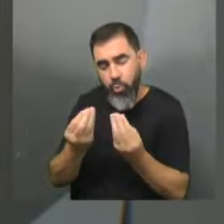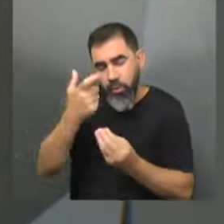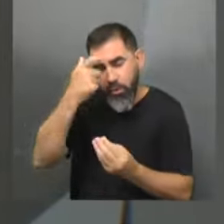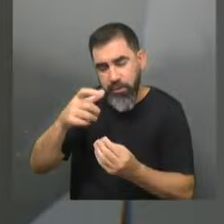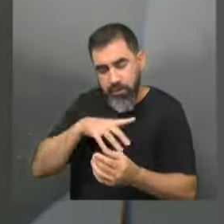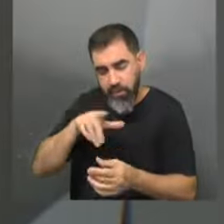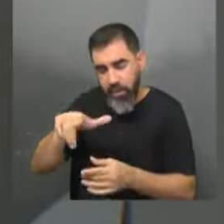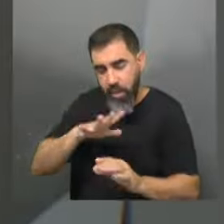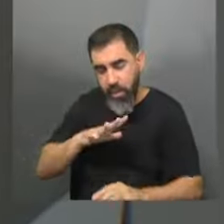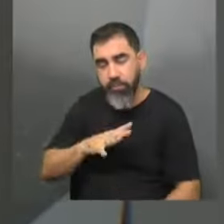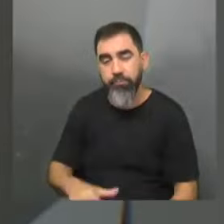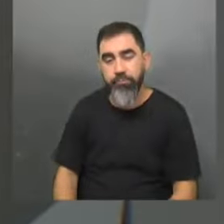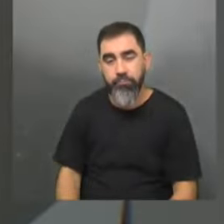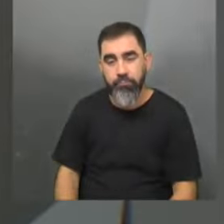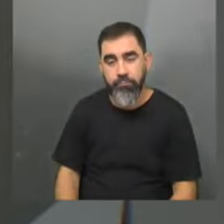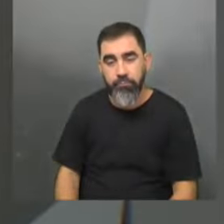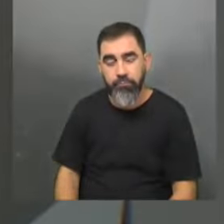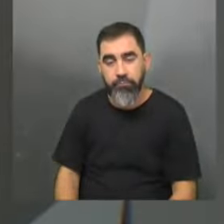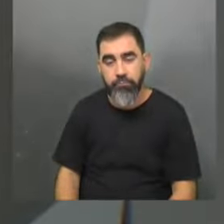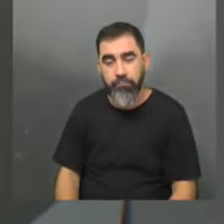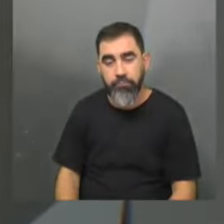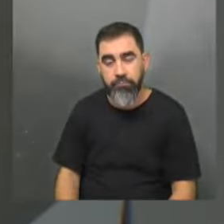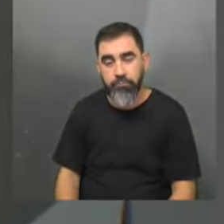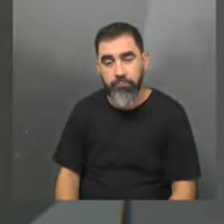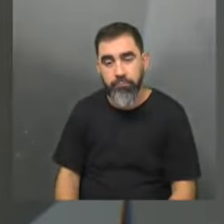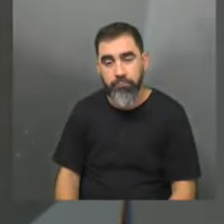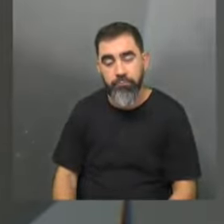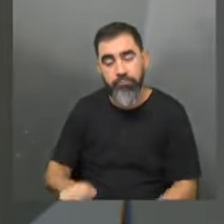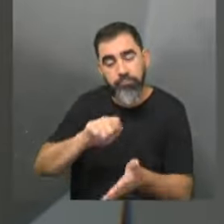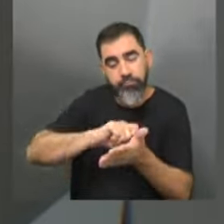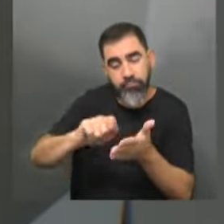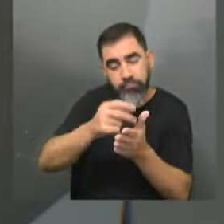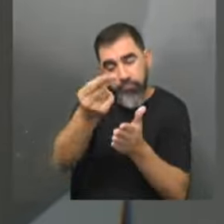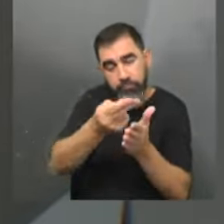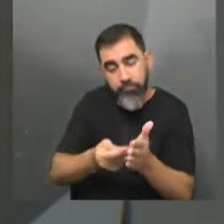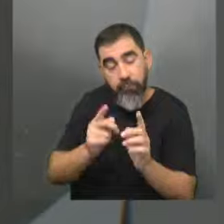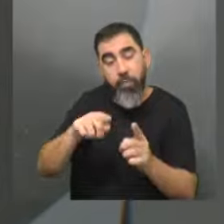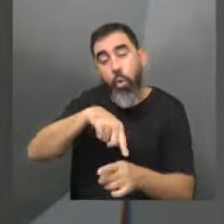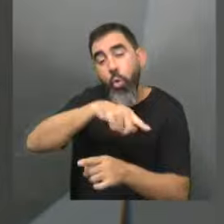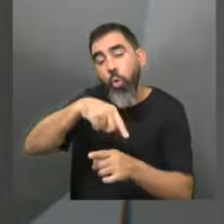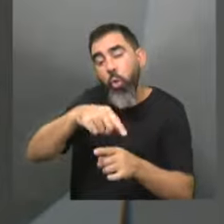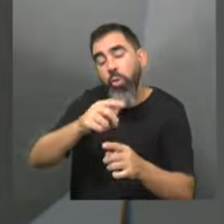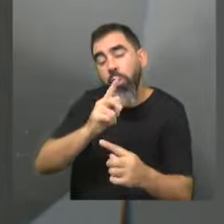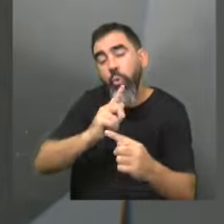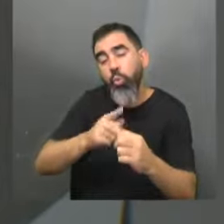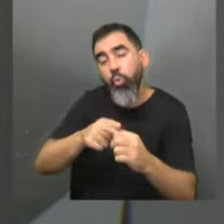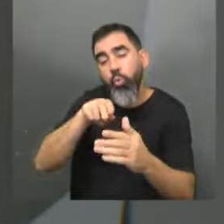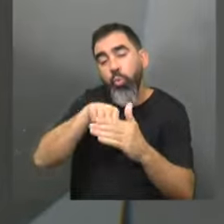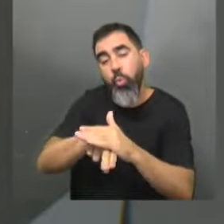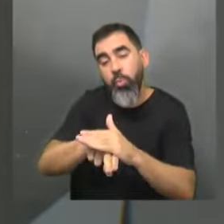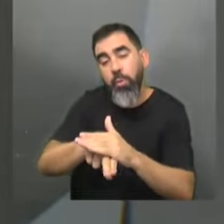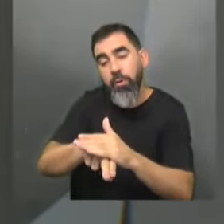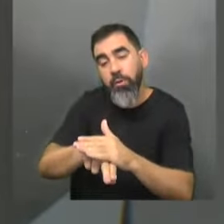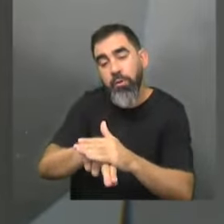están involucradas. Por eso seguimos hablando de inscripciones, de epitafios y también del lugar donde están las tumbas. ¿Qué dice eso de la sociedad